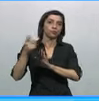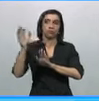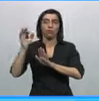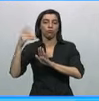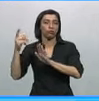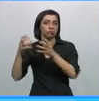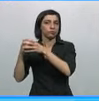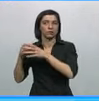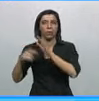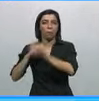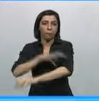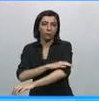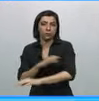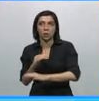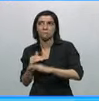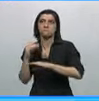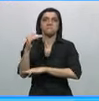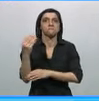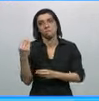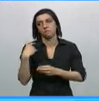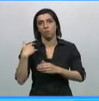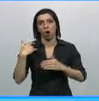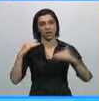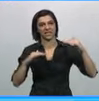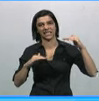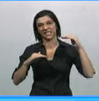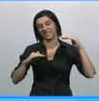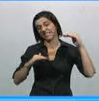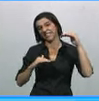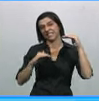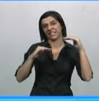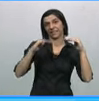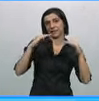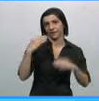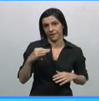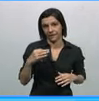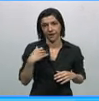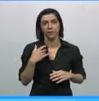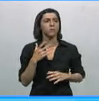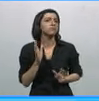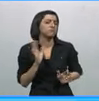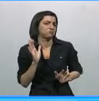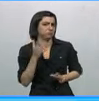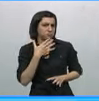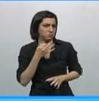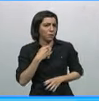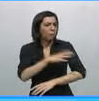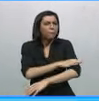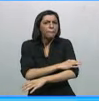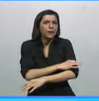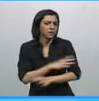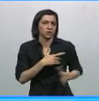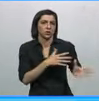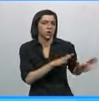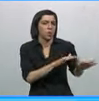No, todos. Como dijiste, Boca necesita salir campeón por todo lo que representa, porque hace mucho que no lo